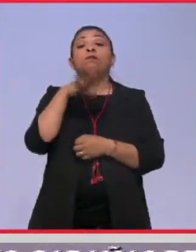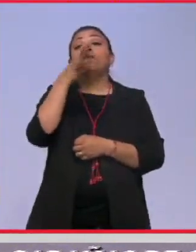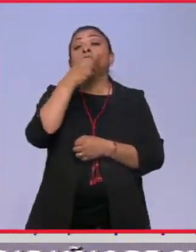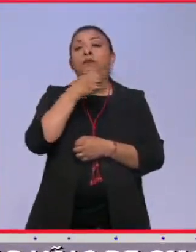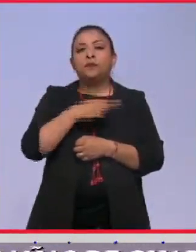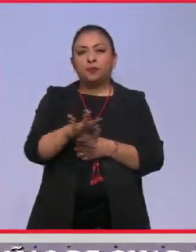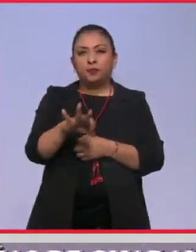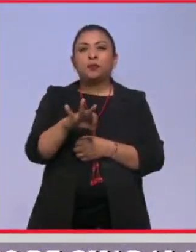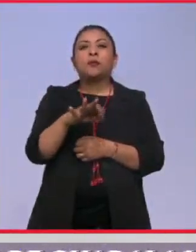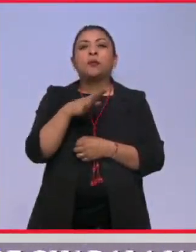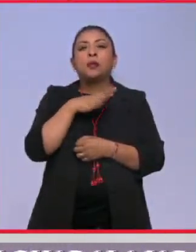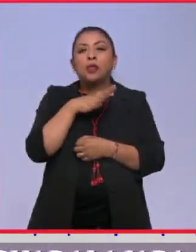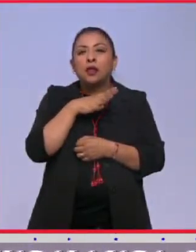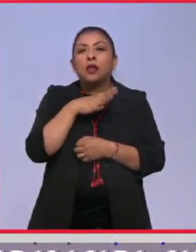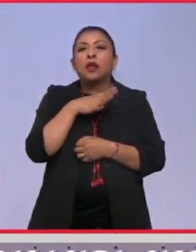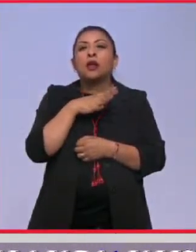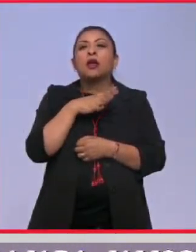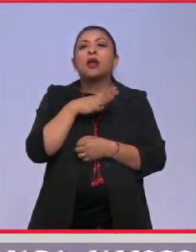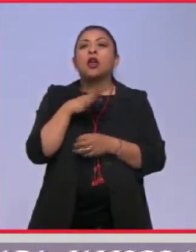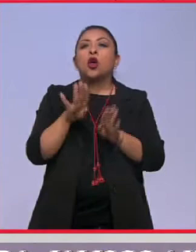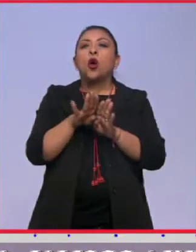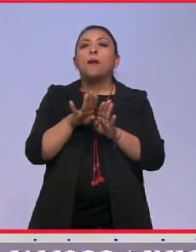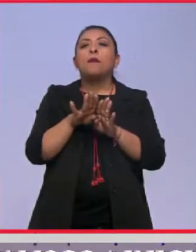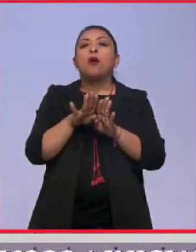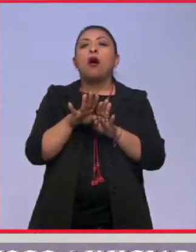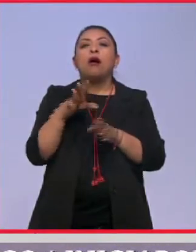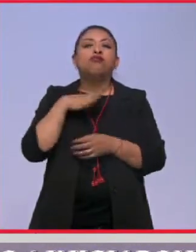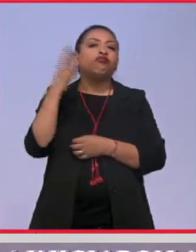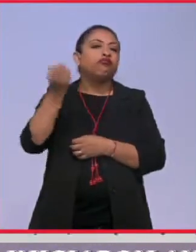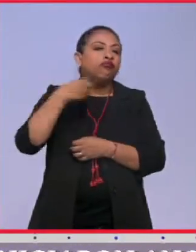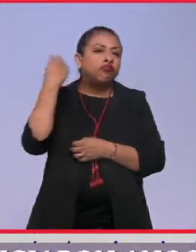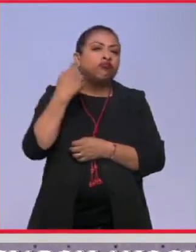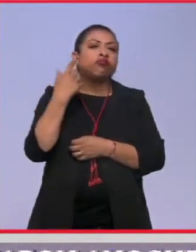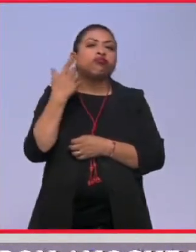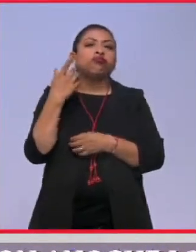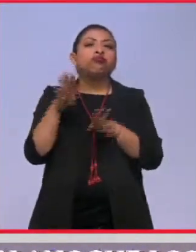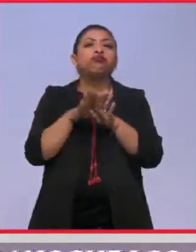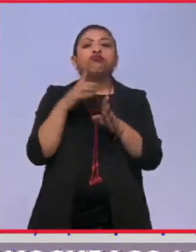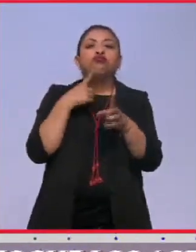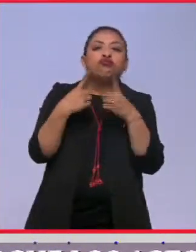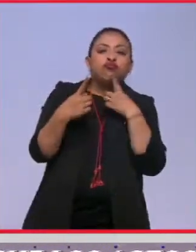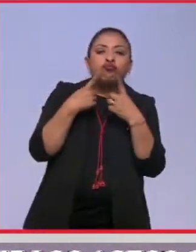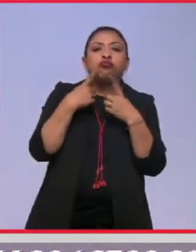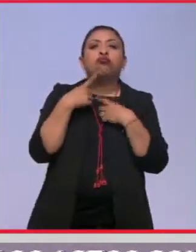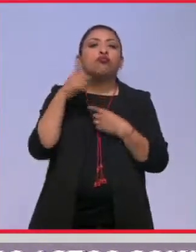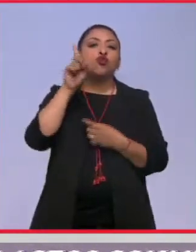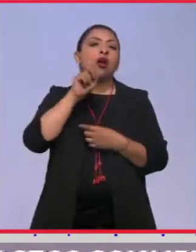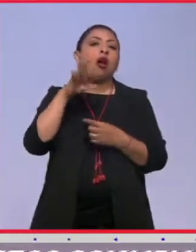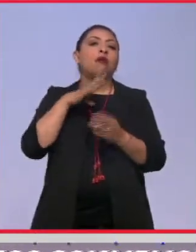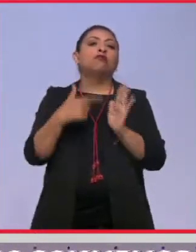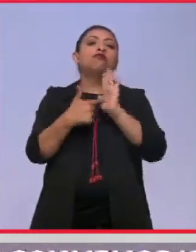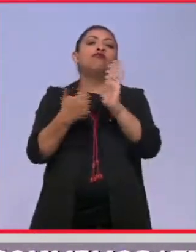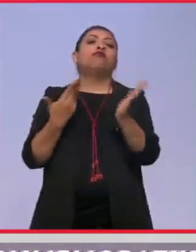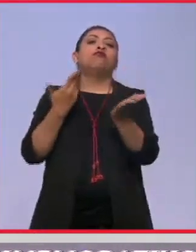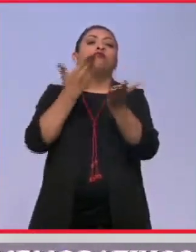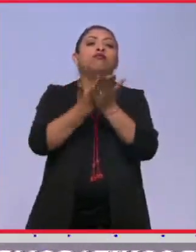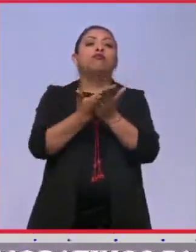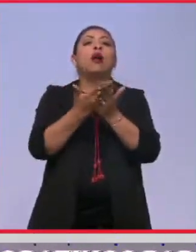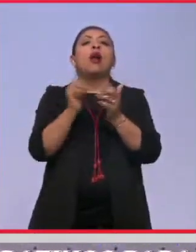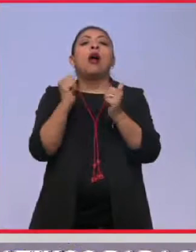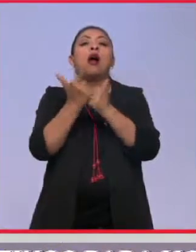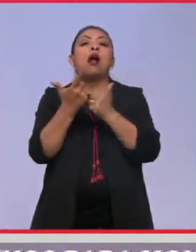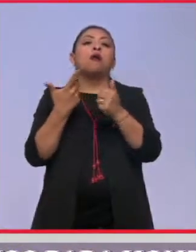festival va a tener foros de discusión donde mujeres van a presentar iniciativas y medidas para